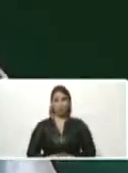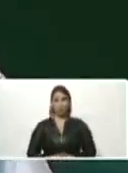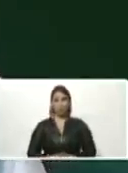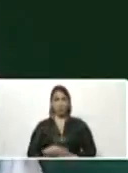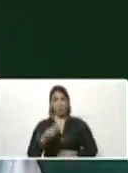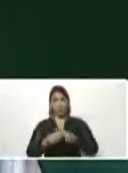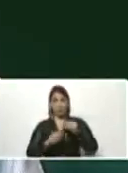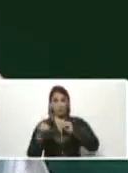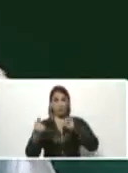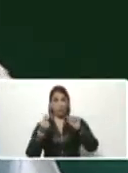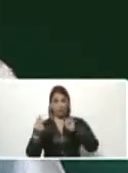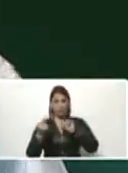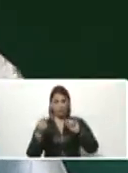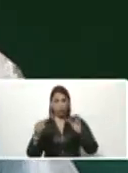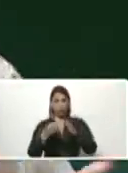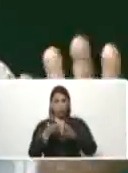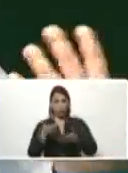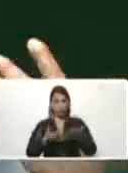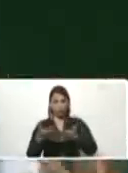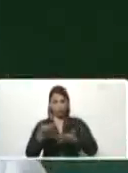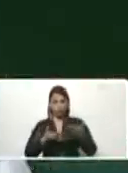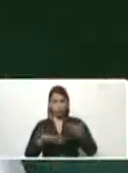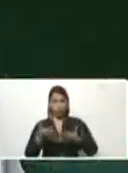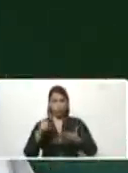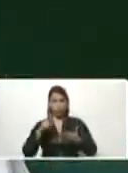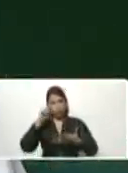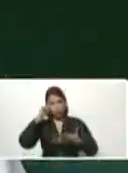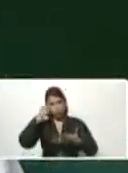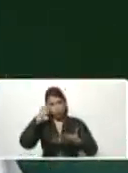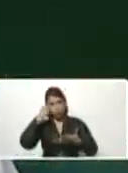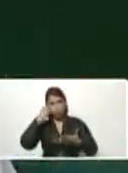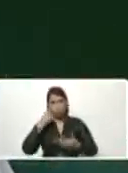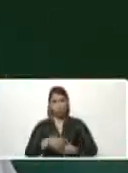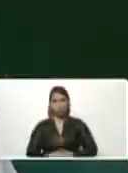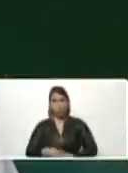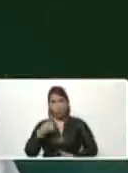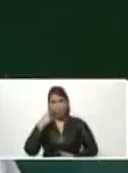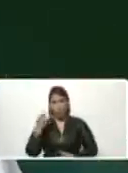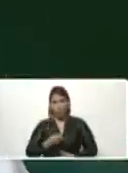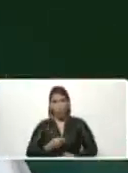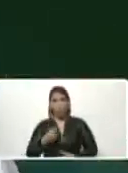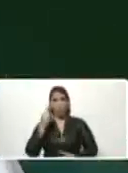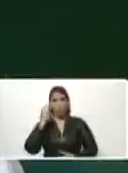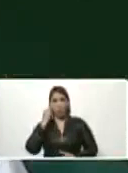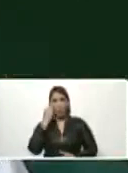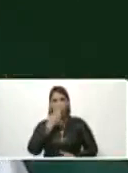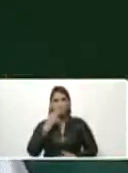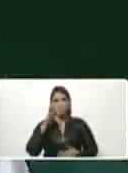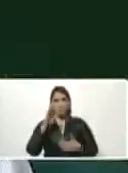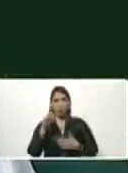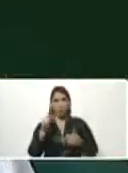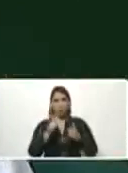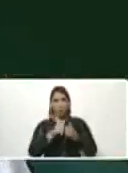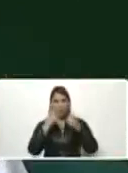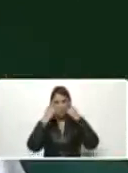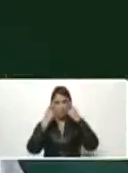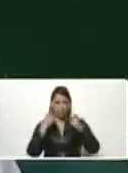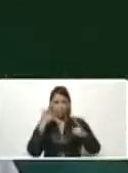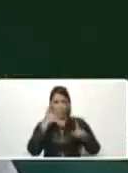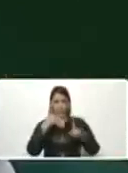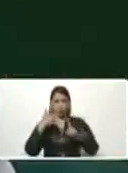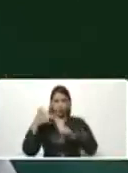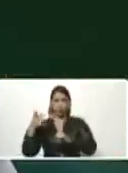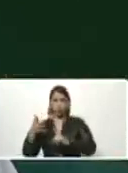discusión colectiva, esta reflexión entre hombres y mujeres comprometidos con su profesión,